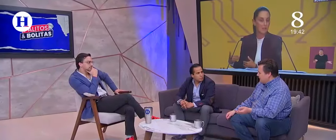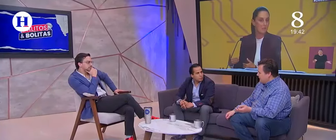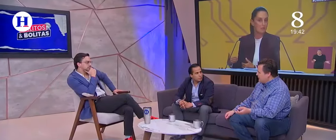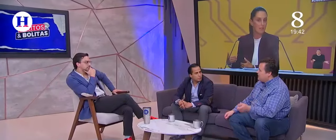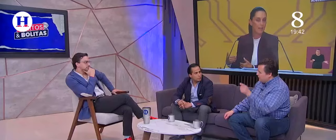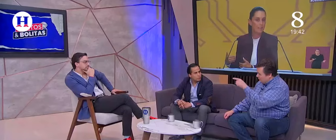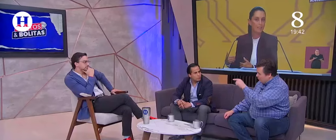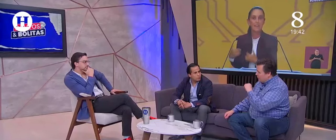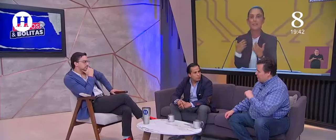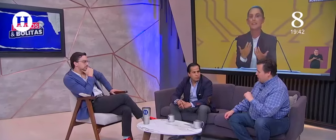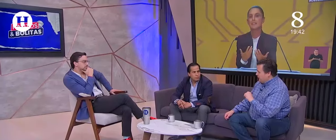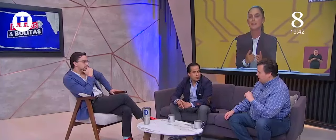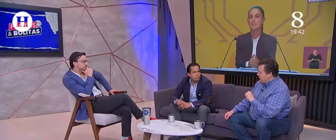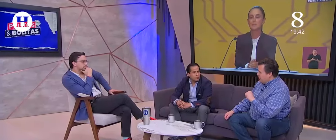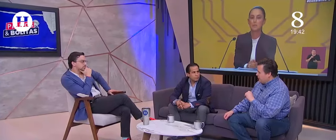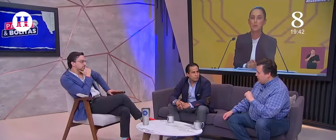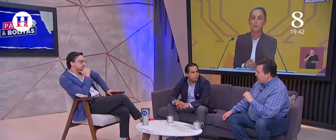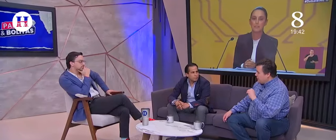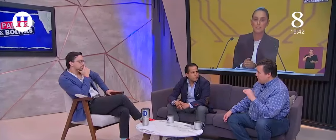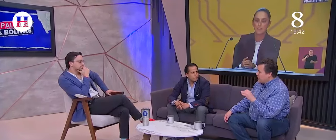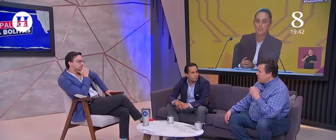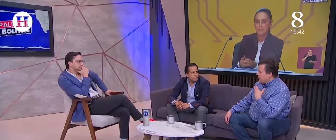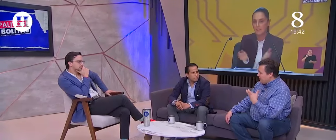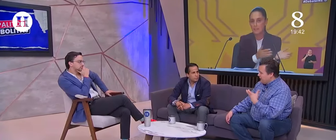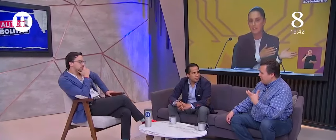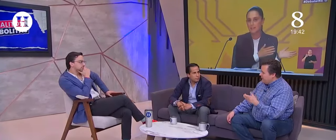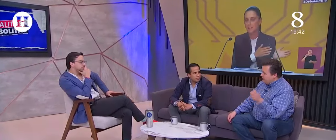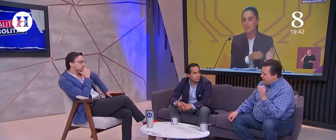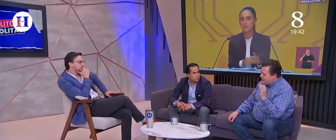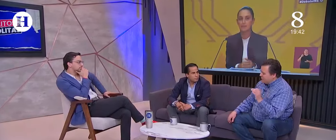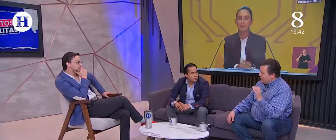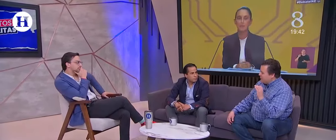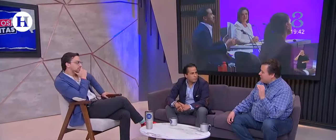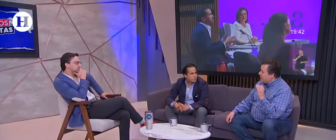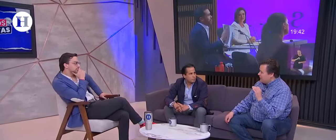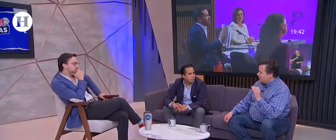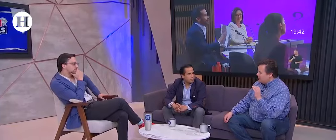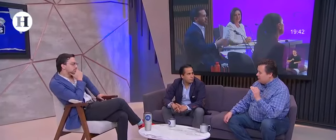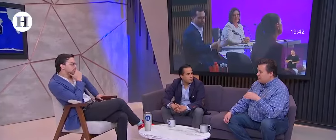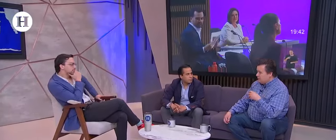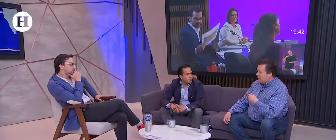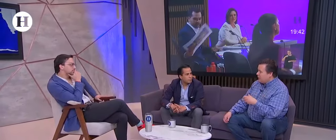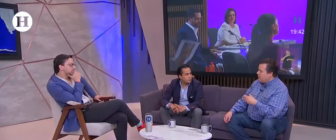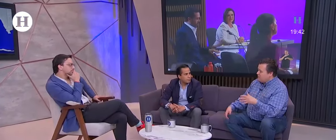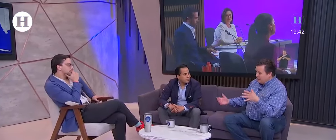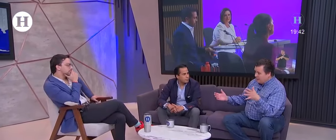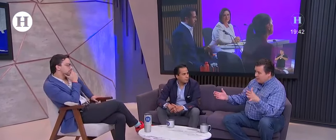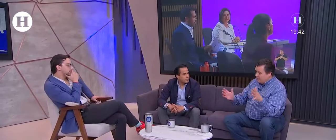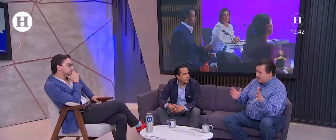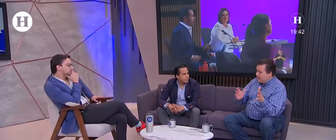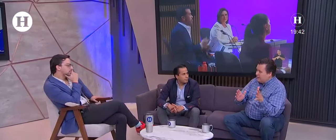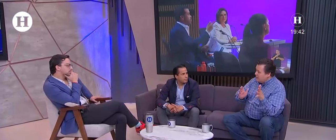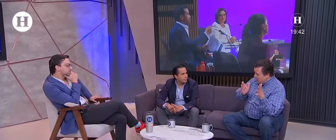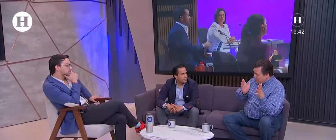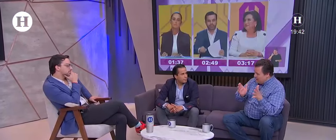de sus casillas para ver cómo responden yo creo que deberíamos empezar a privilegiar eso vir debate Por qué Porque si no van a